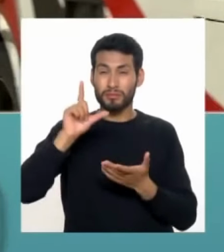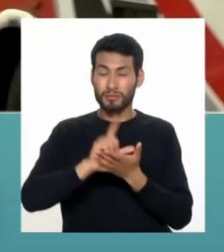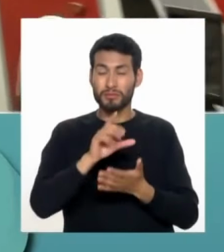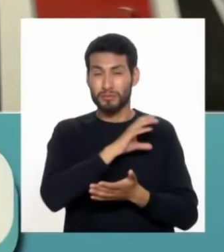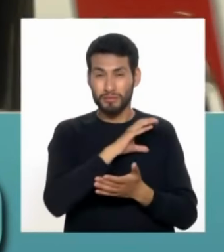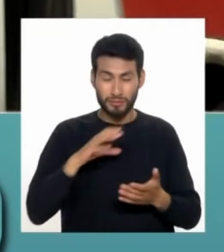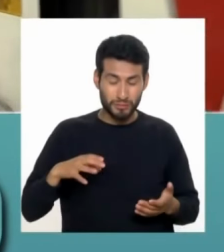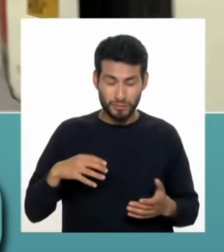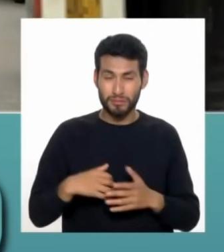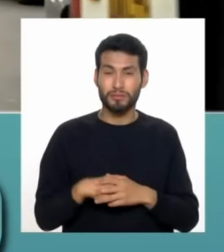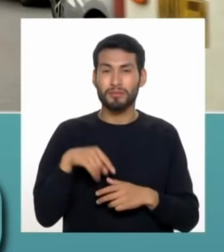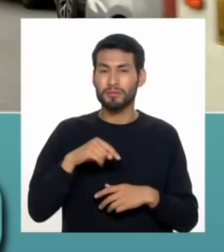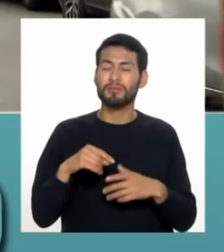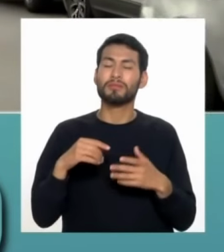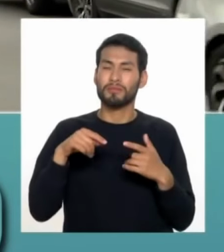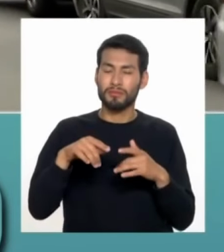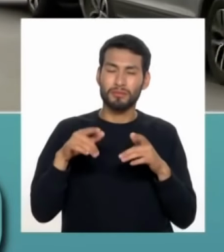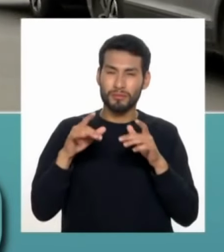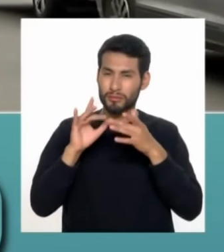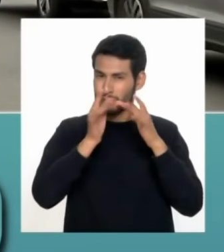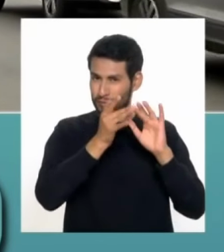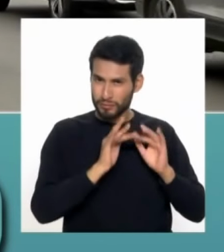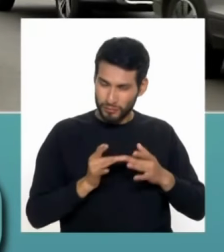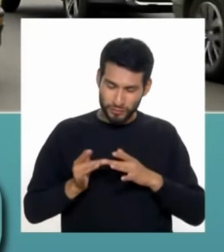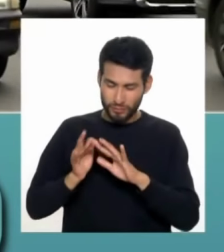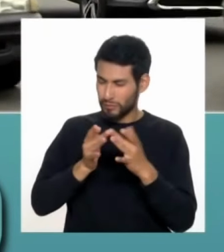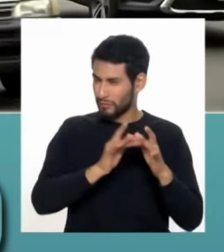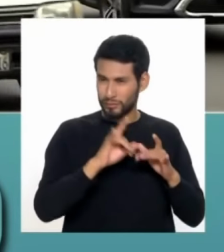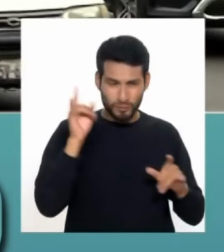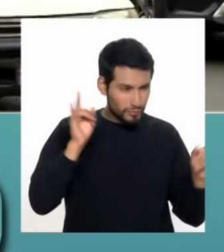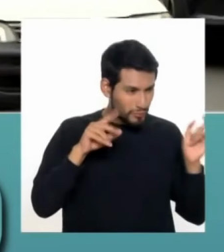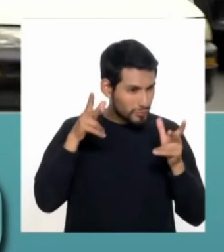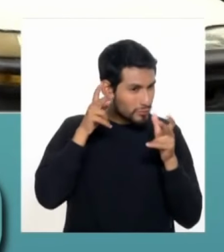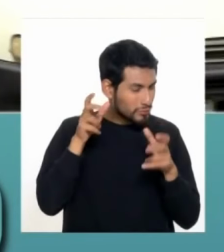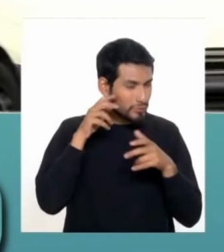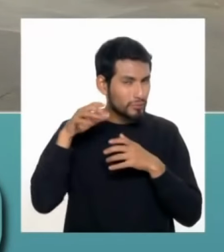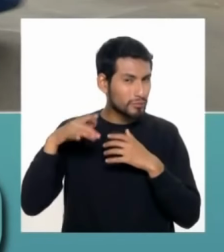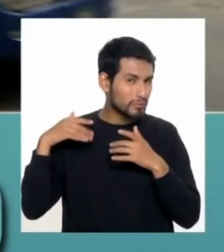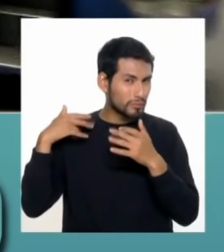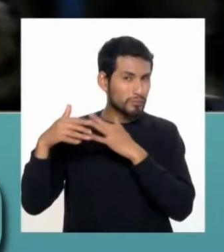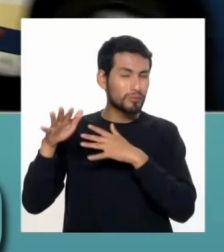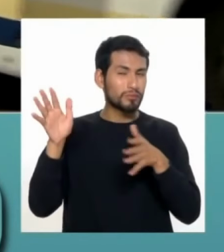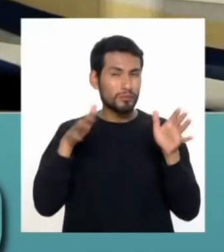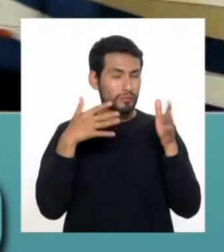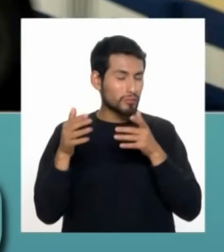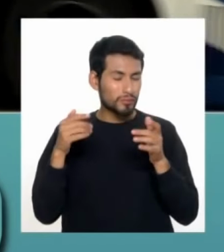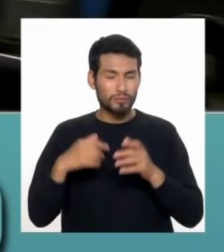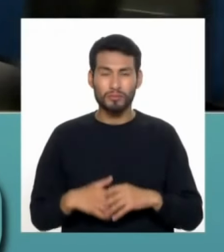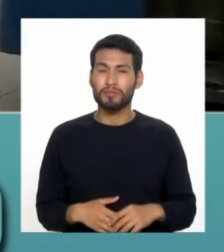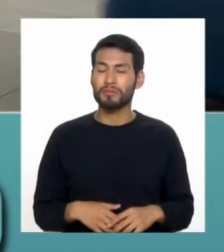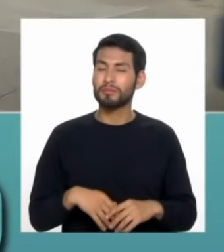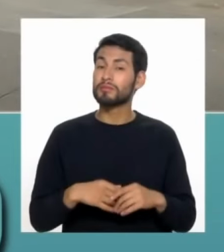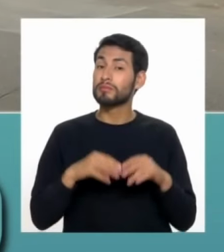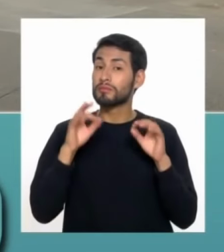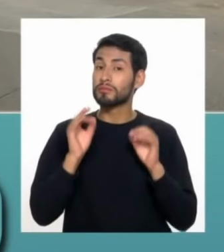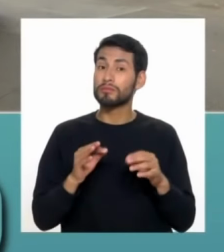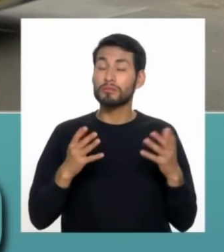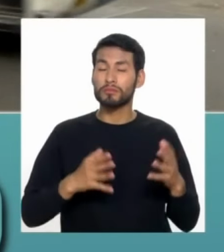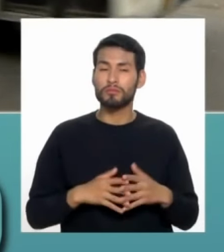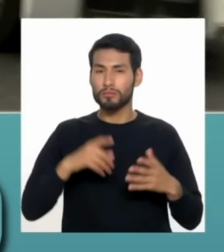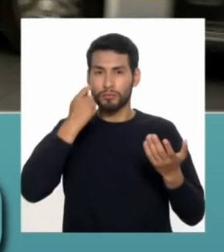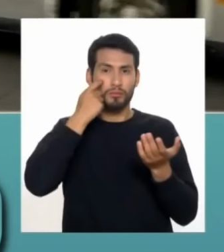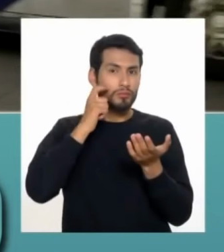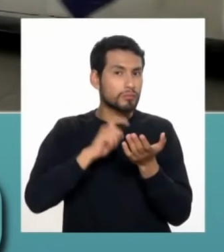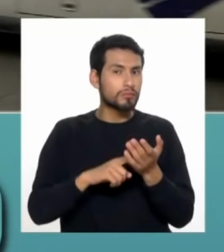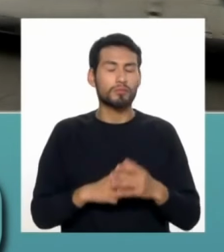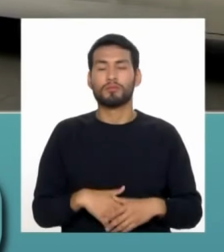Callao, que cuenta la red de análisis de calidad de aire y ruido, se permitió